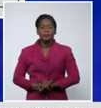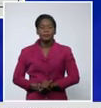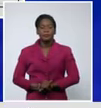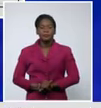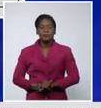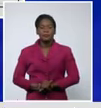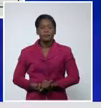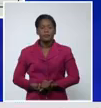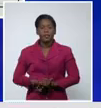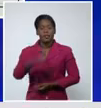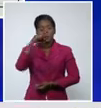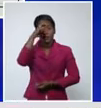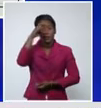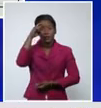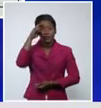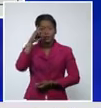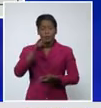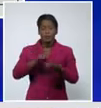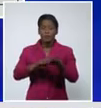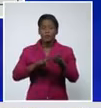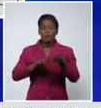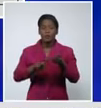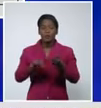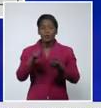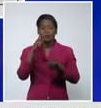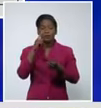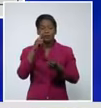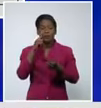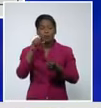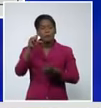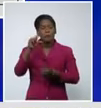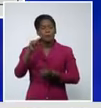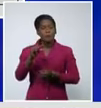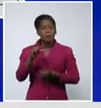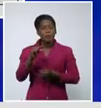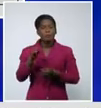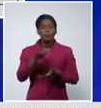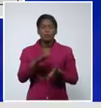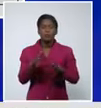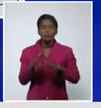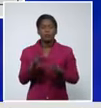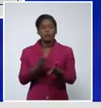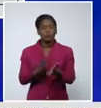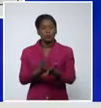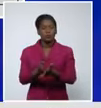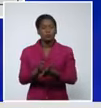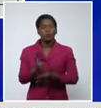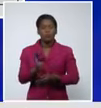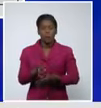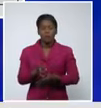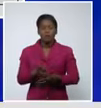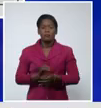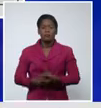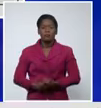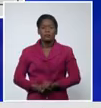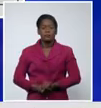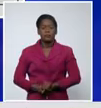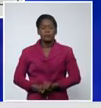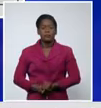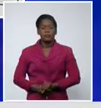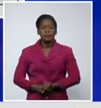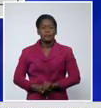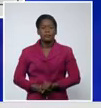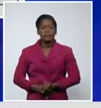Santi Espíritu, una disminución en comparación a ayer, pero ahí ustedes pueden ver la curva, elevada todavía.